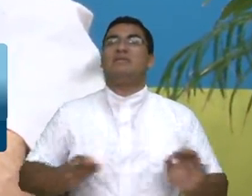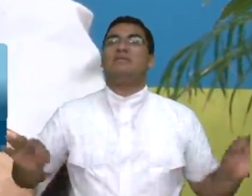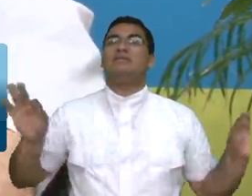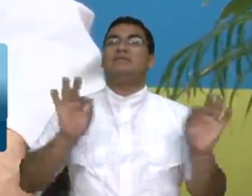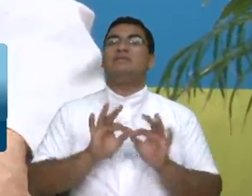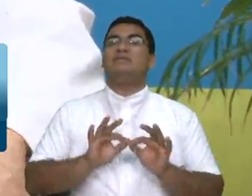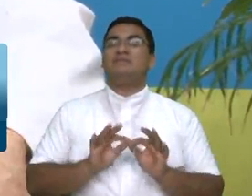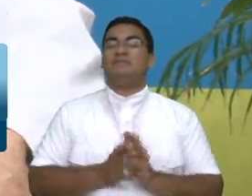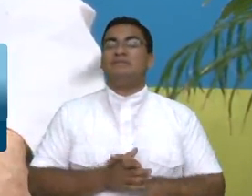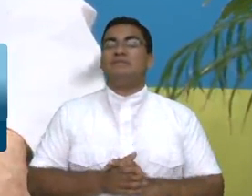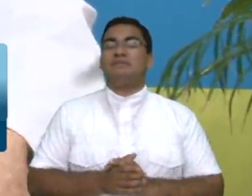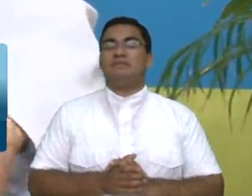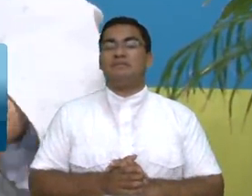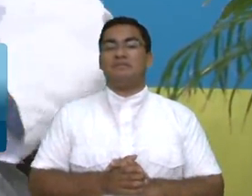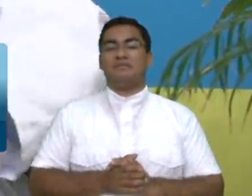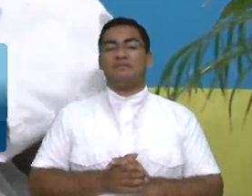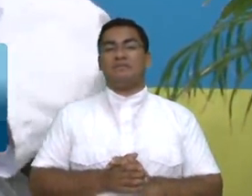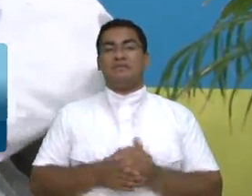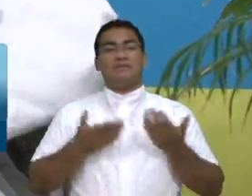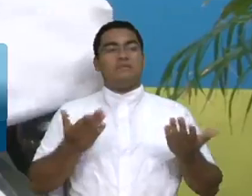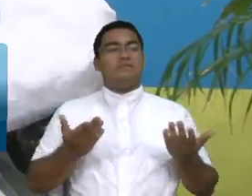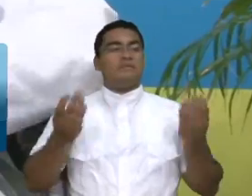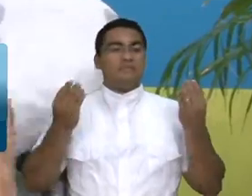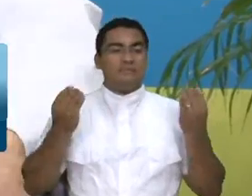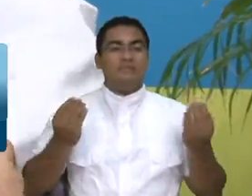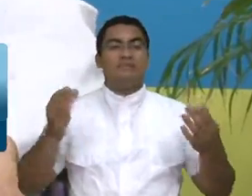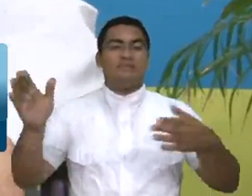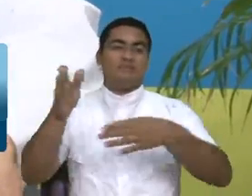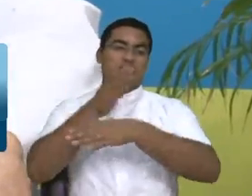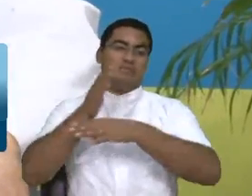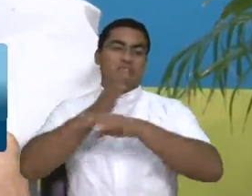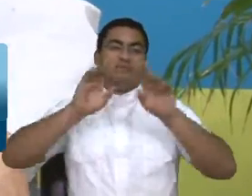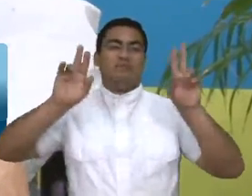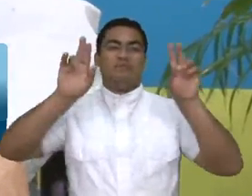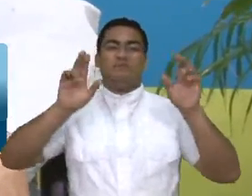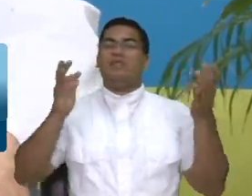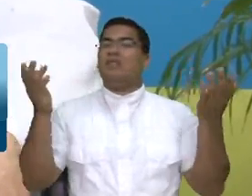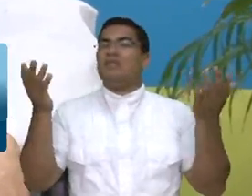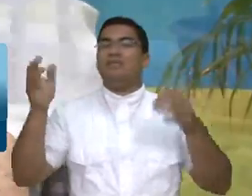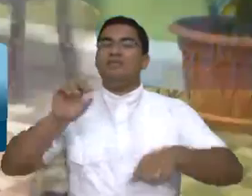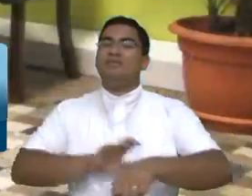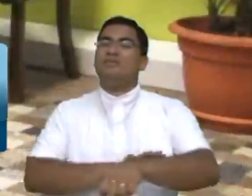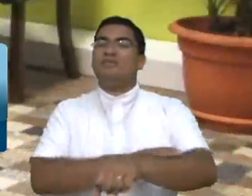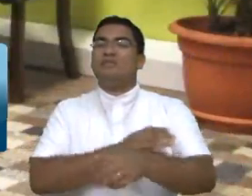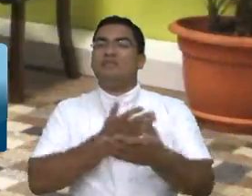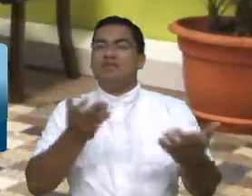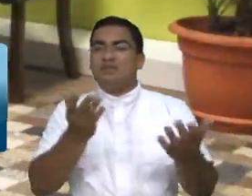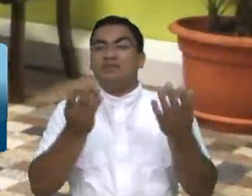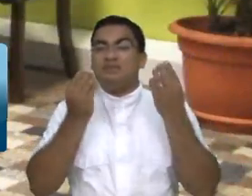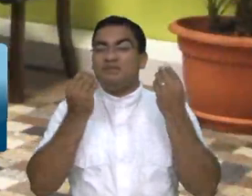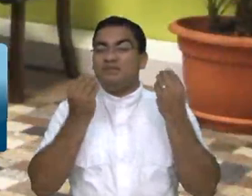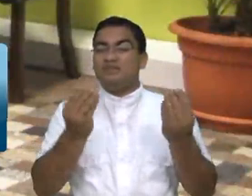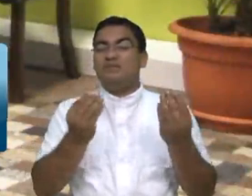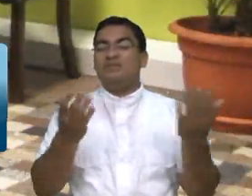bastante severo. Entonces, hay variedad en cuanto al tema de la sintomatología y a qué edad, pero la mayoría de los